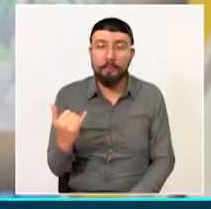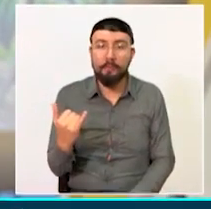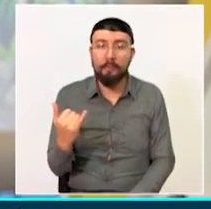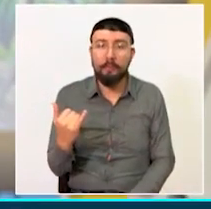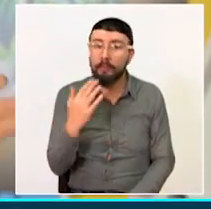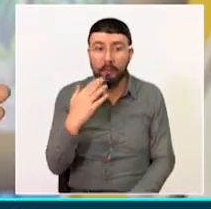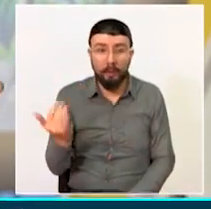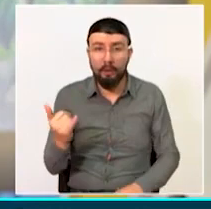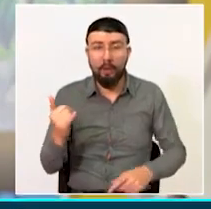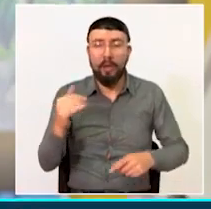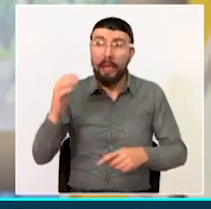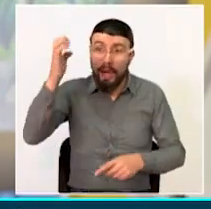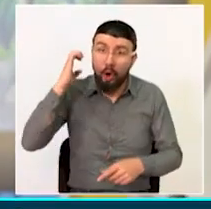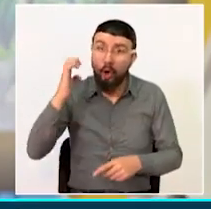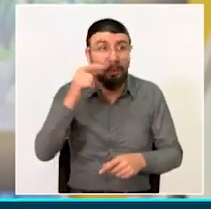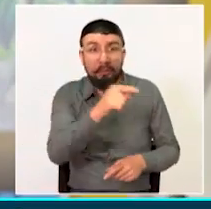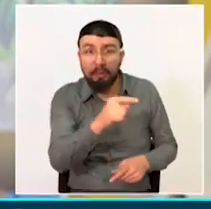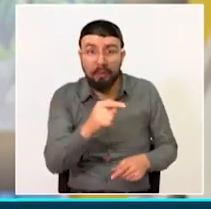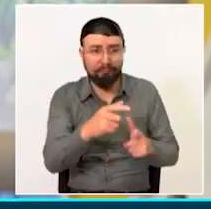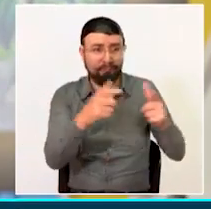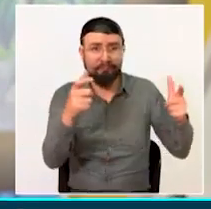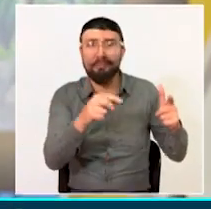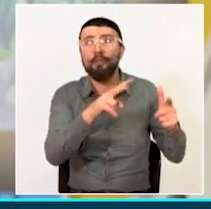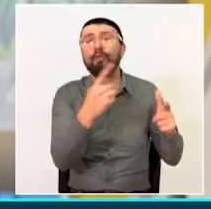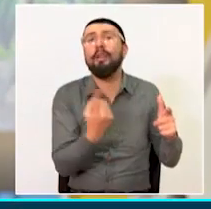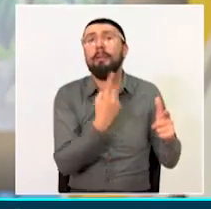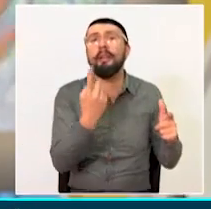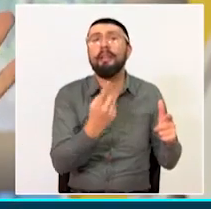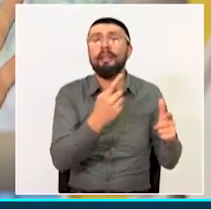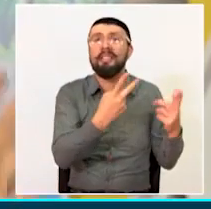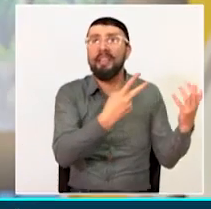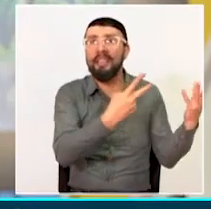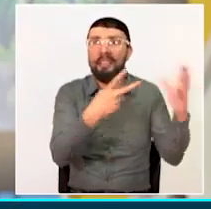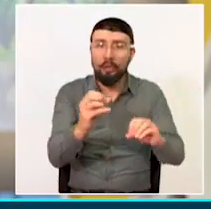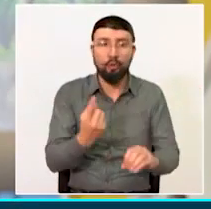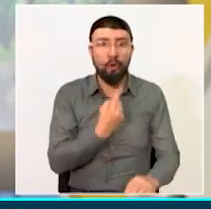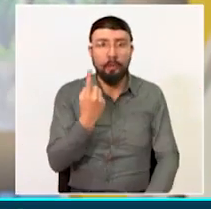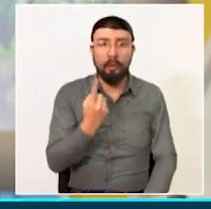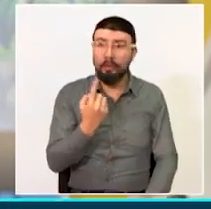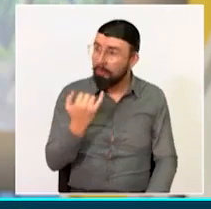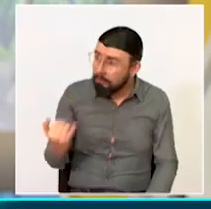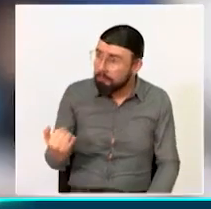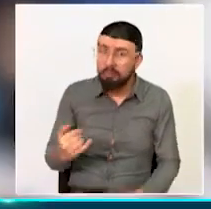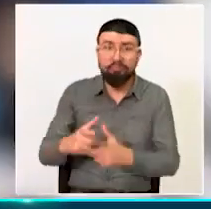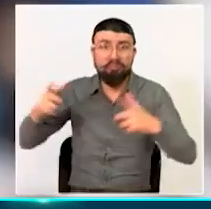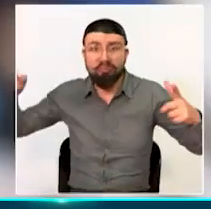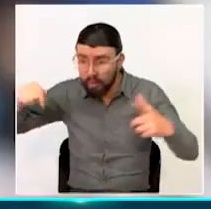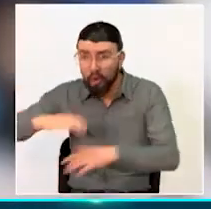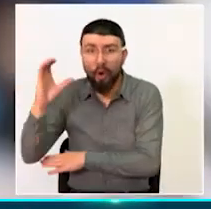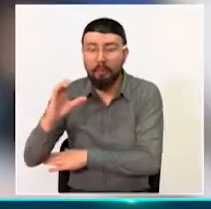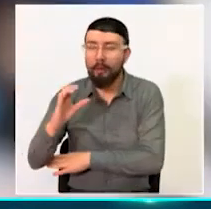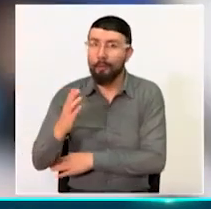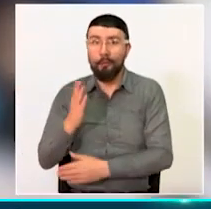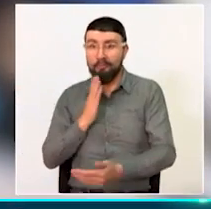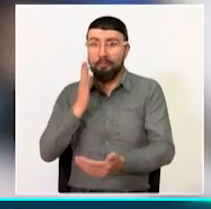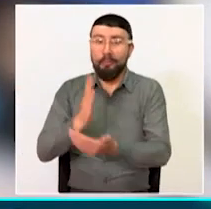todo el continente europeo solo hay 700, estuvo como ¿qué? Y fui a ver y conocer más sobre